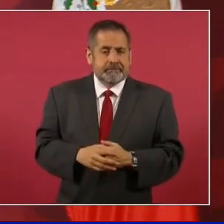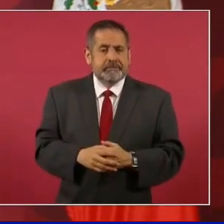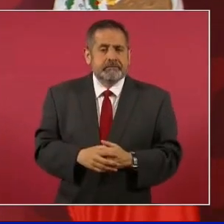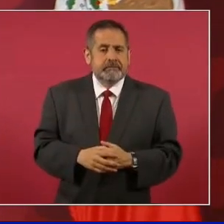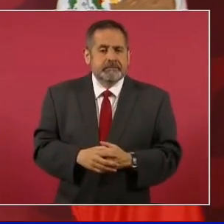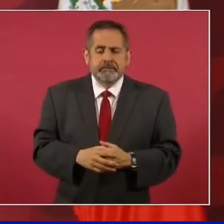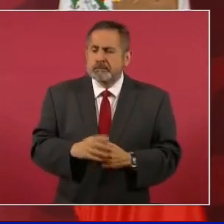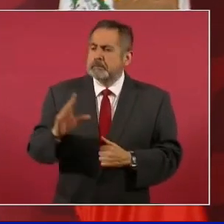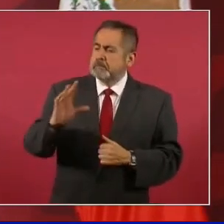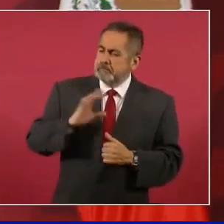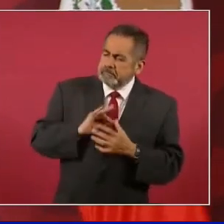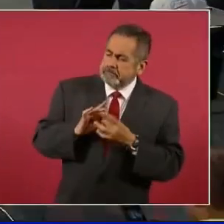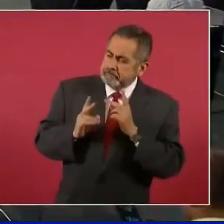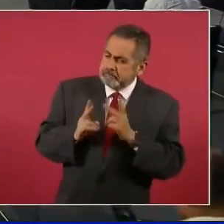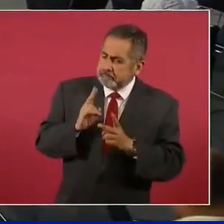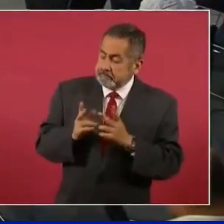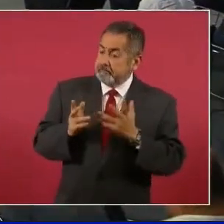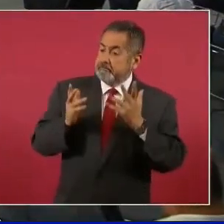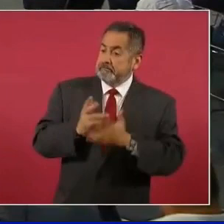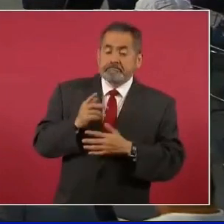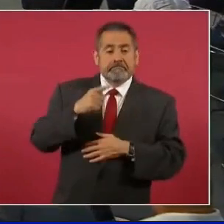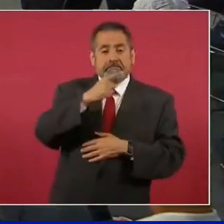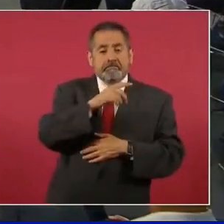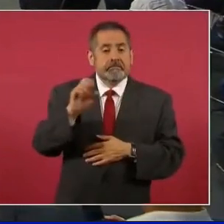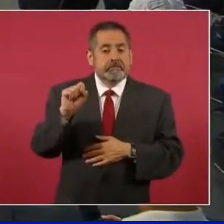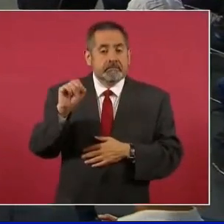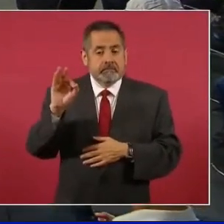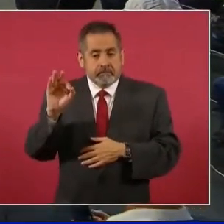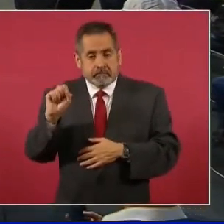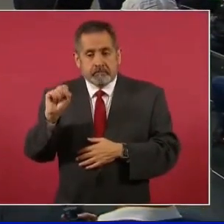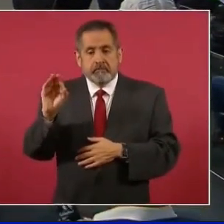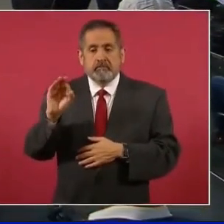Me platicaban que en San Francisco y en otros lugares